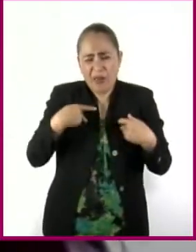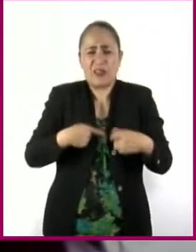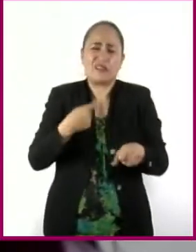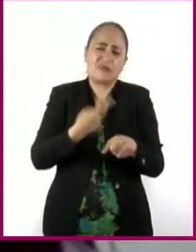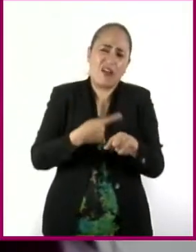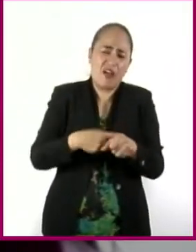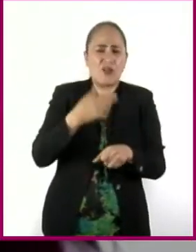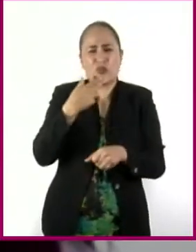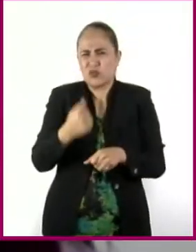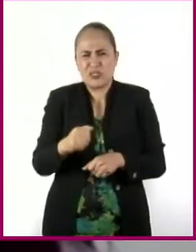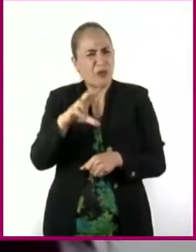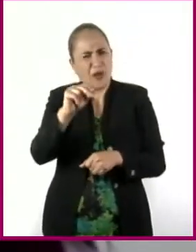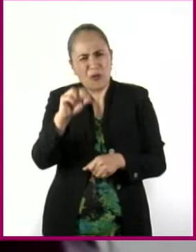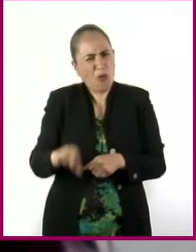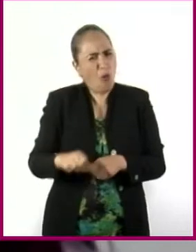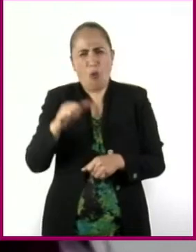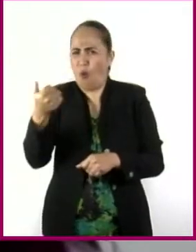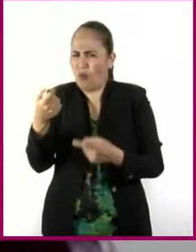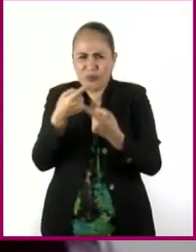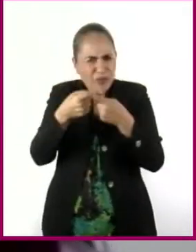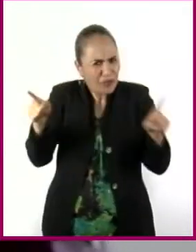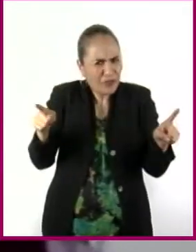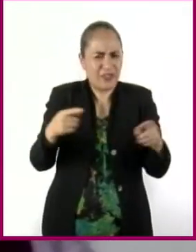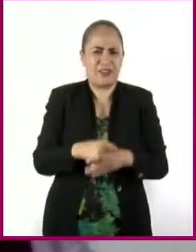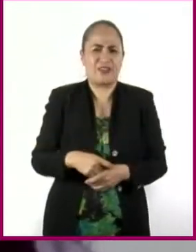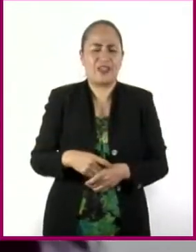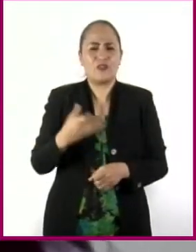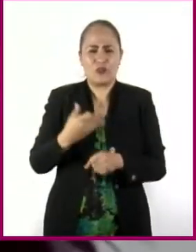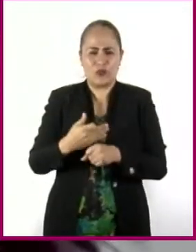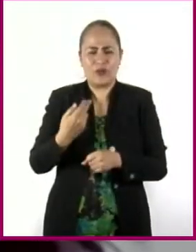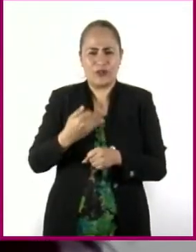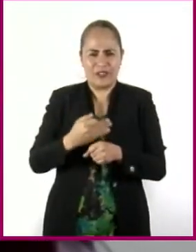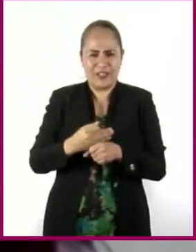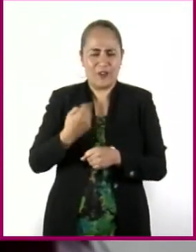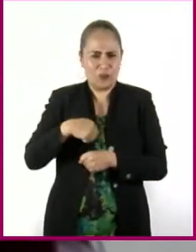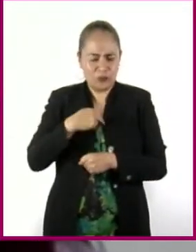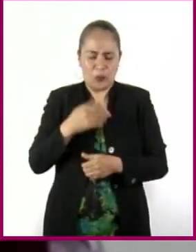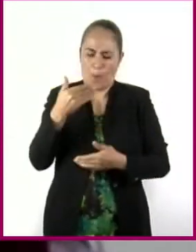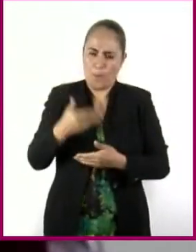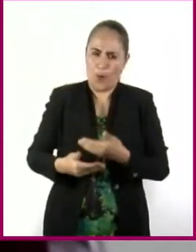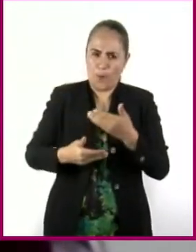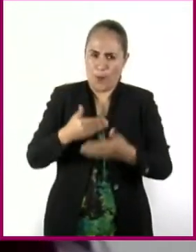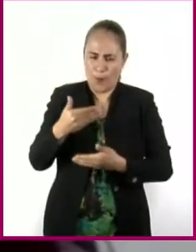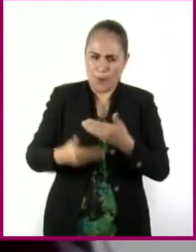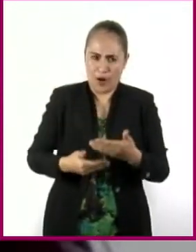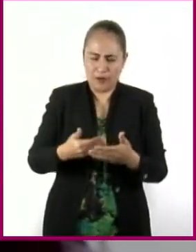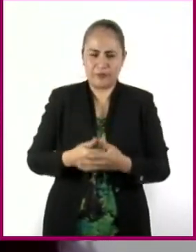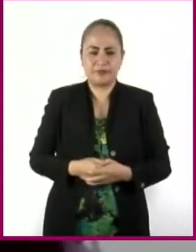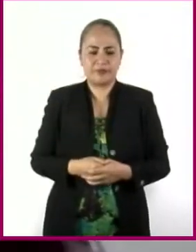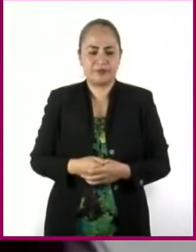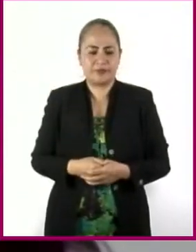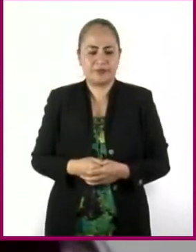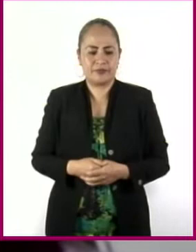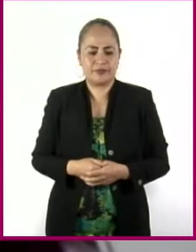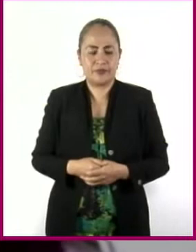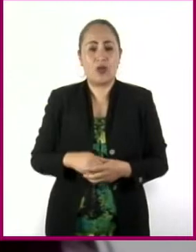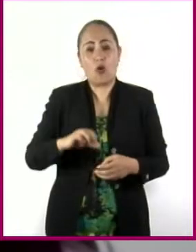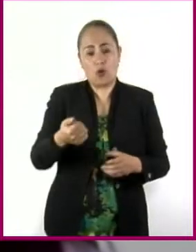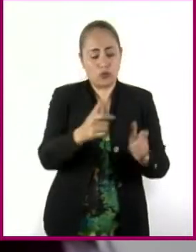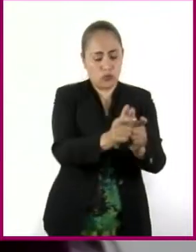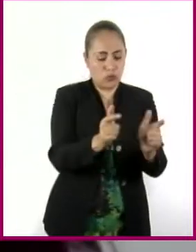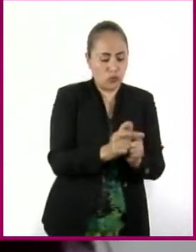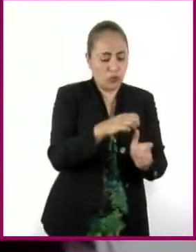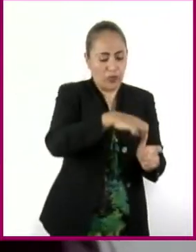esto nos coloca a aquellos que vamos en este proceso, es decir, a las personas que estamos en otros grupos de